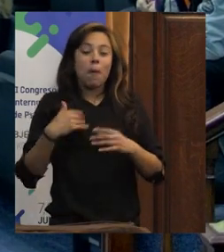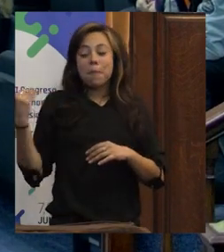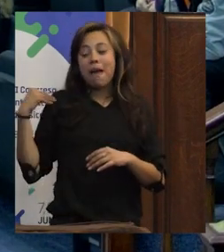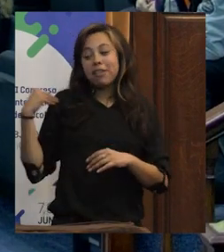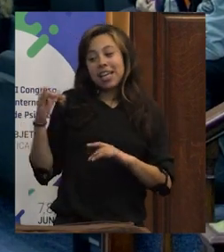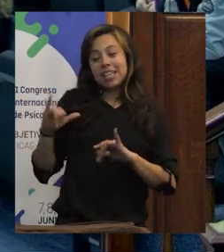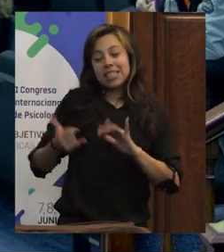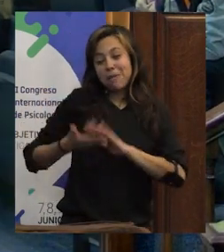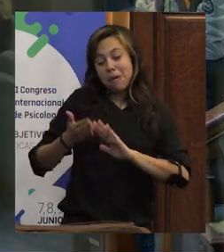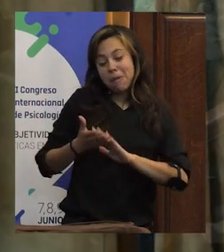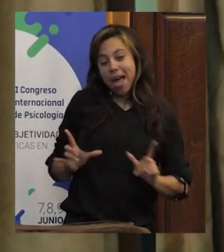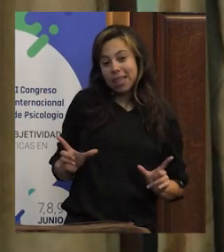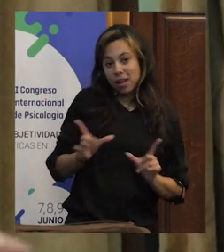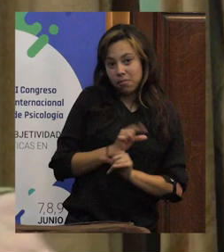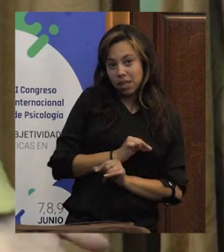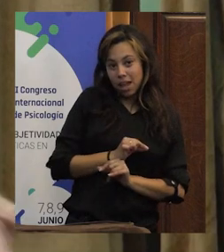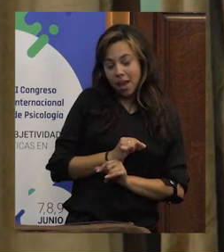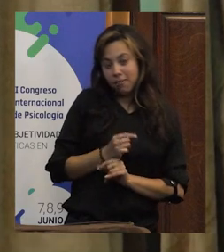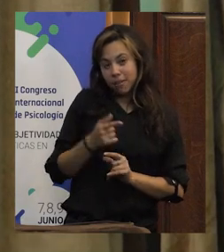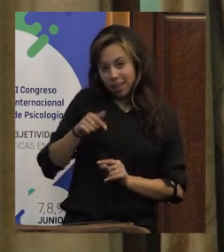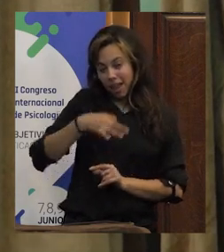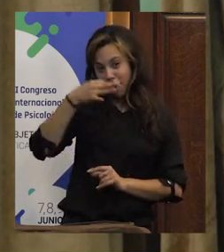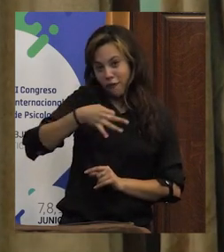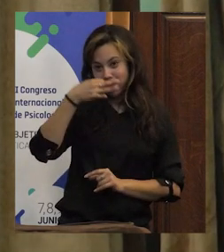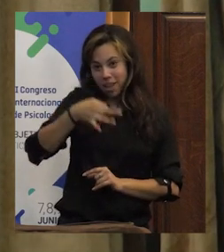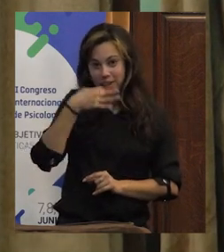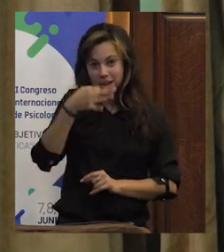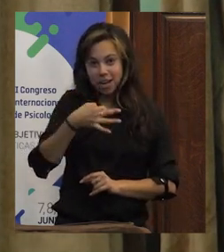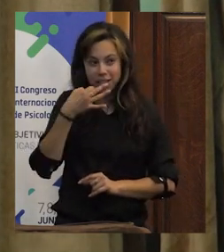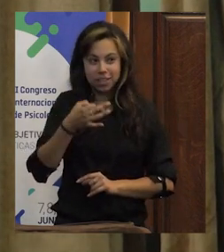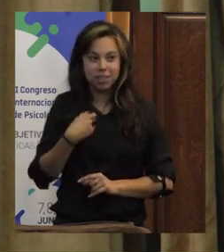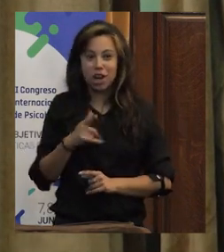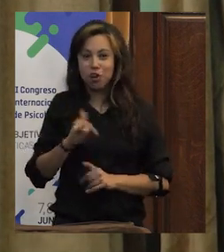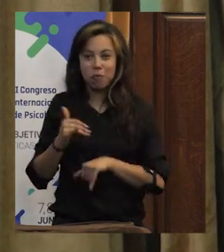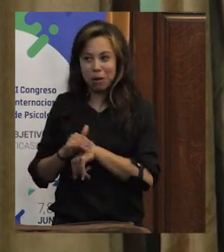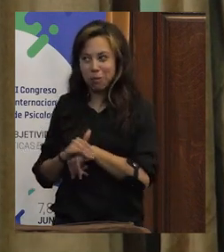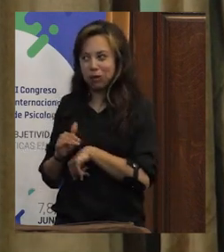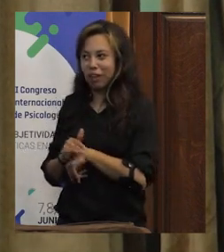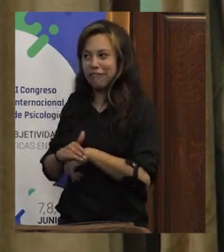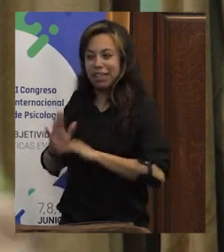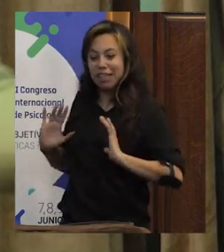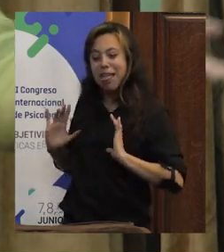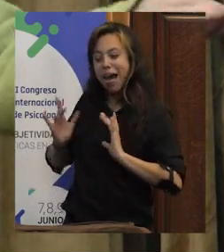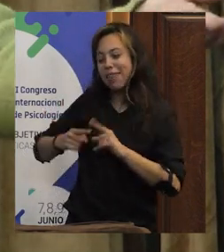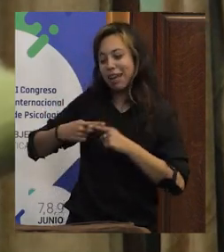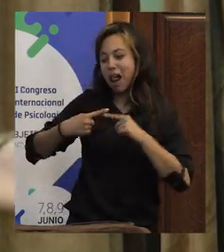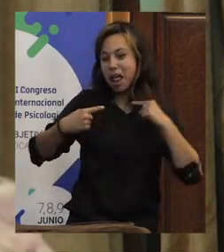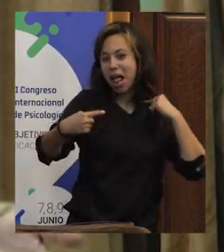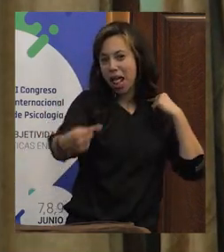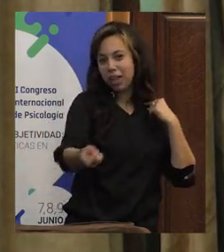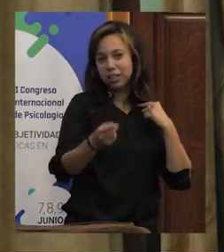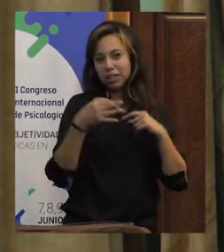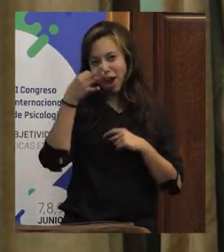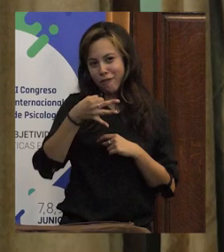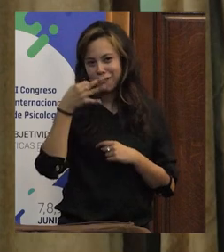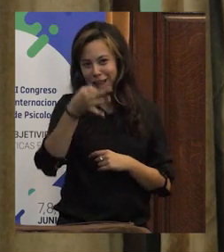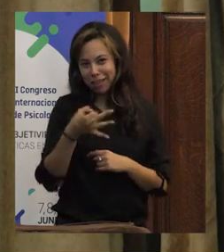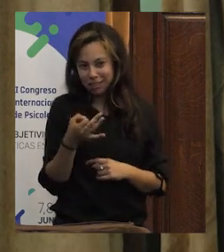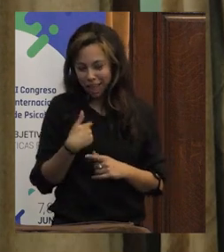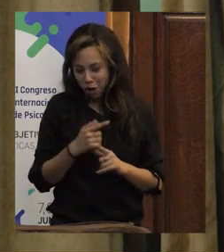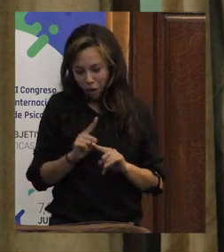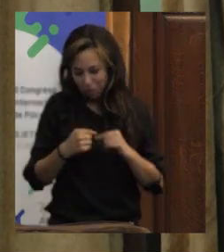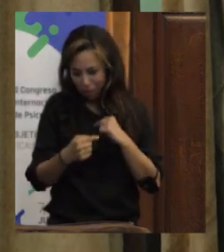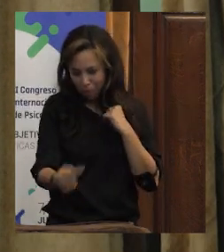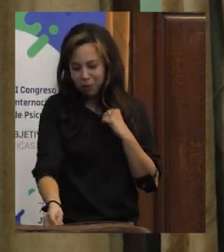Me da la impresión de que, bueno, sí, claro, porque si no van a creer que soy yo y no soy yo. Yo seguiría, porque la verdad es que es, no